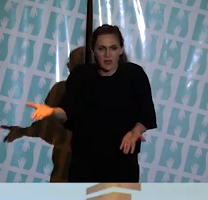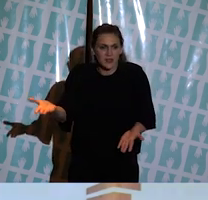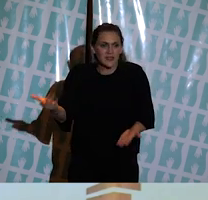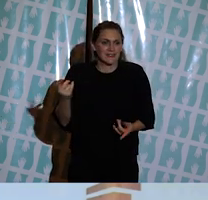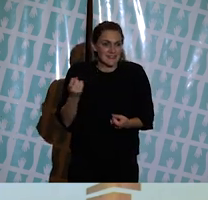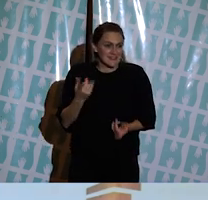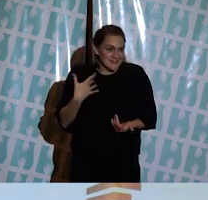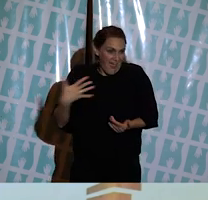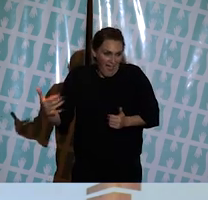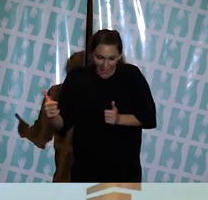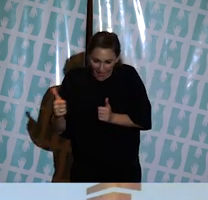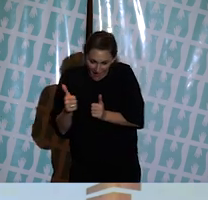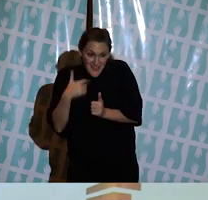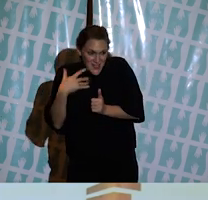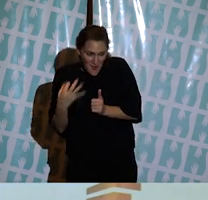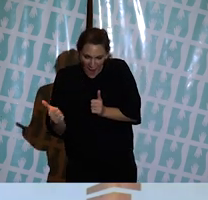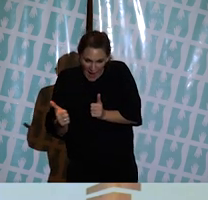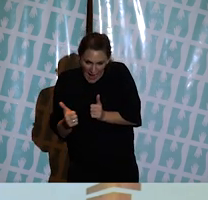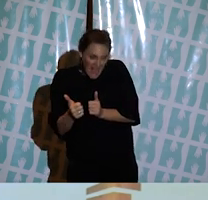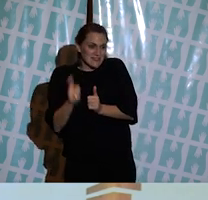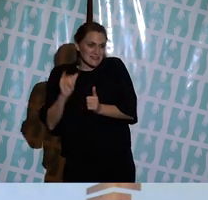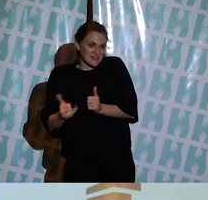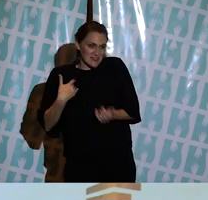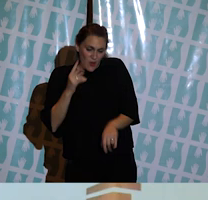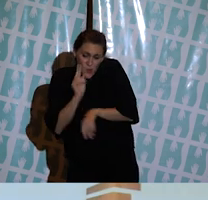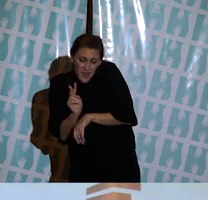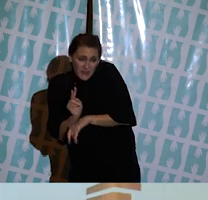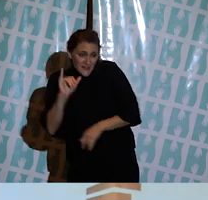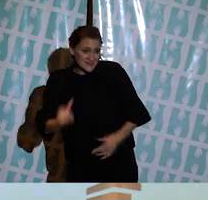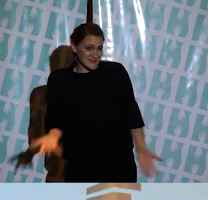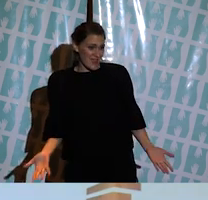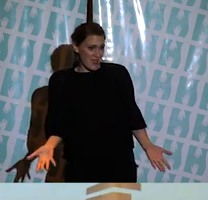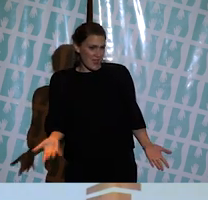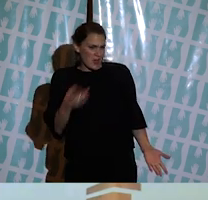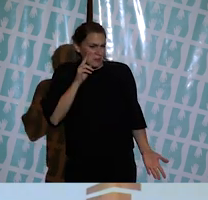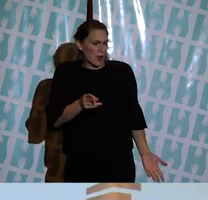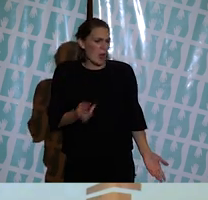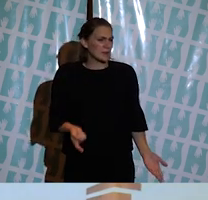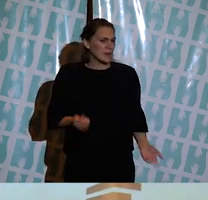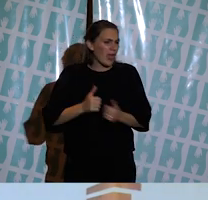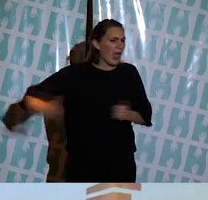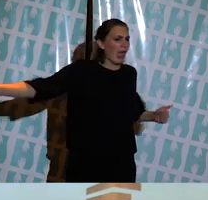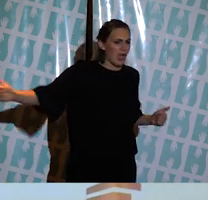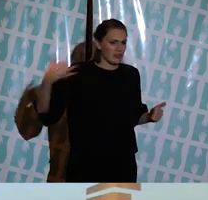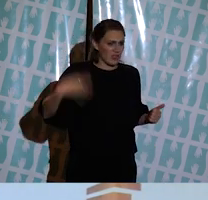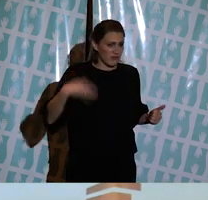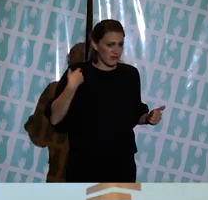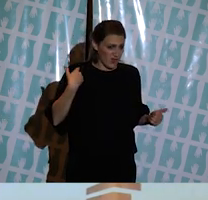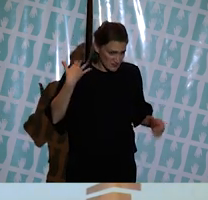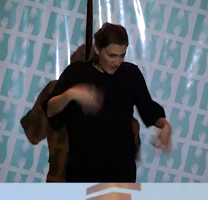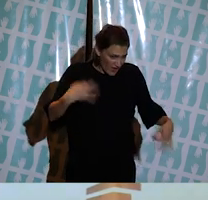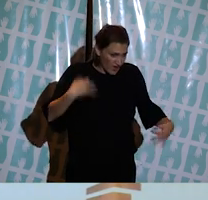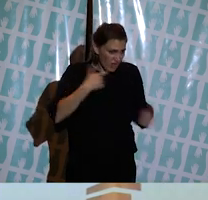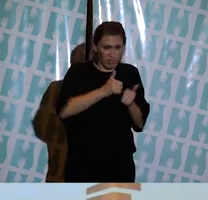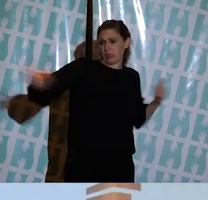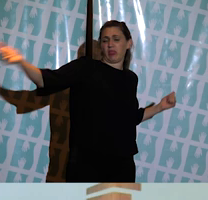cerca y que esté bien con vos. ¿Cómo va a prohibirle eso? Una sociedad, organizada, una comunidad preparada,